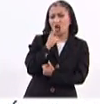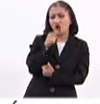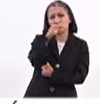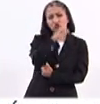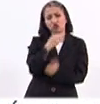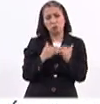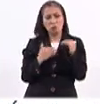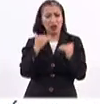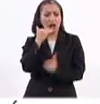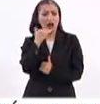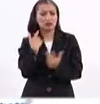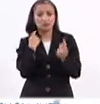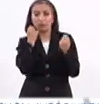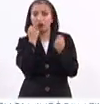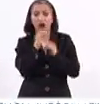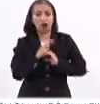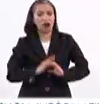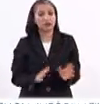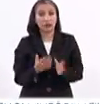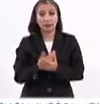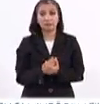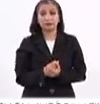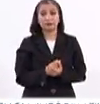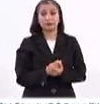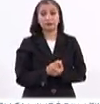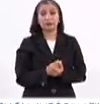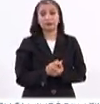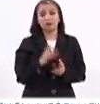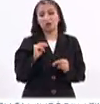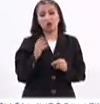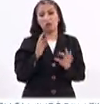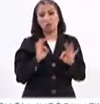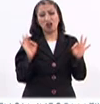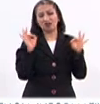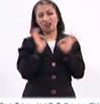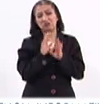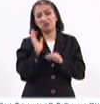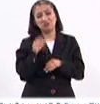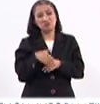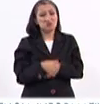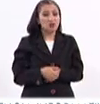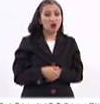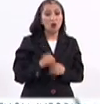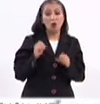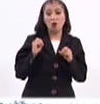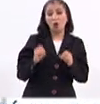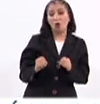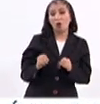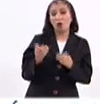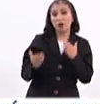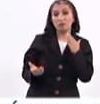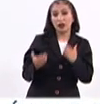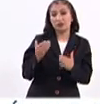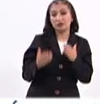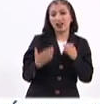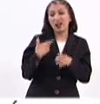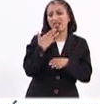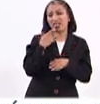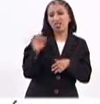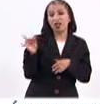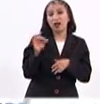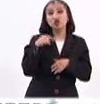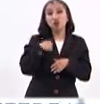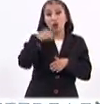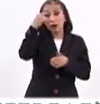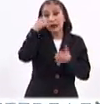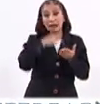que tú, no importa, en este caso no se me hace algo importante o en un momento dado es algo sencillo.